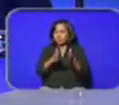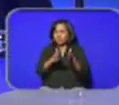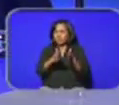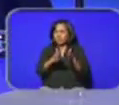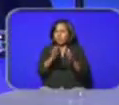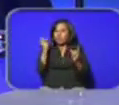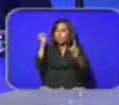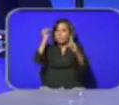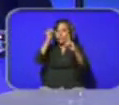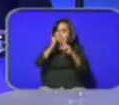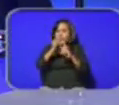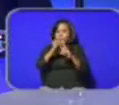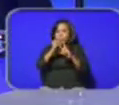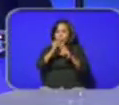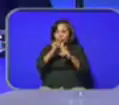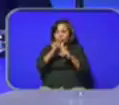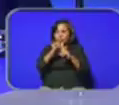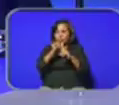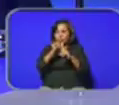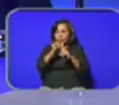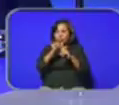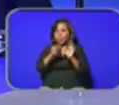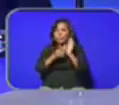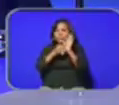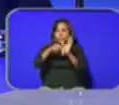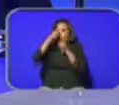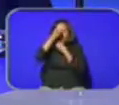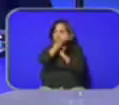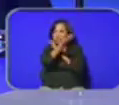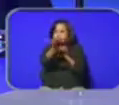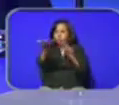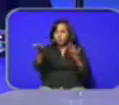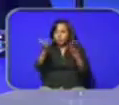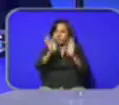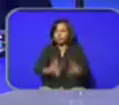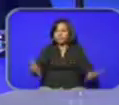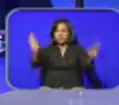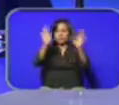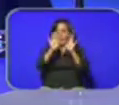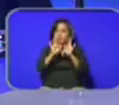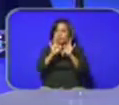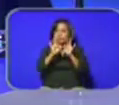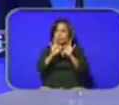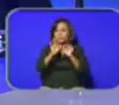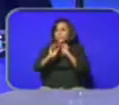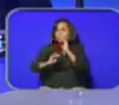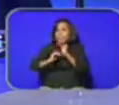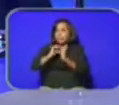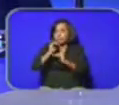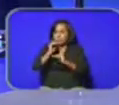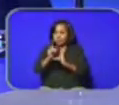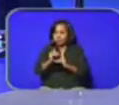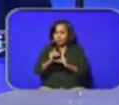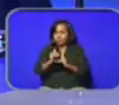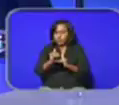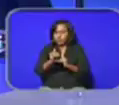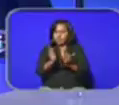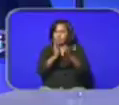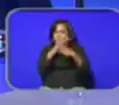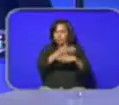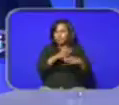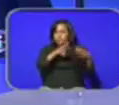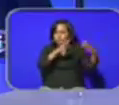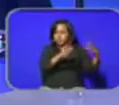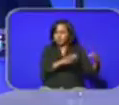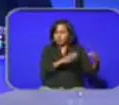fue depositar información valiosa, que luego a través de la comisión, donde está el